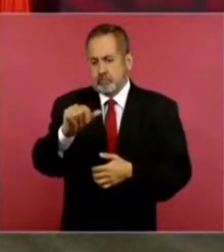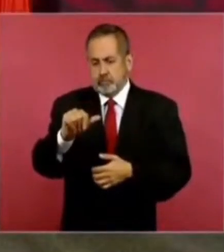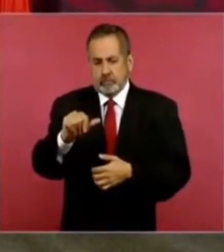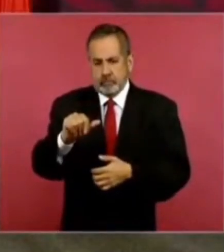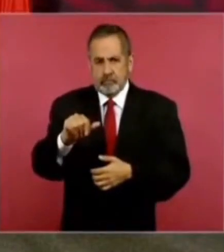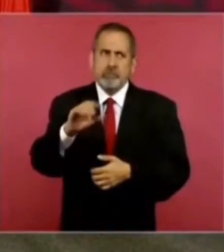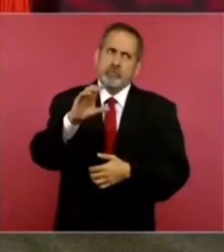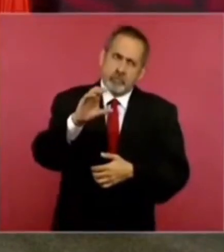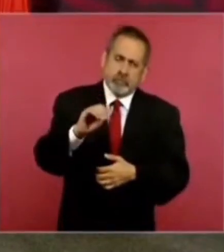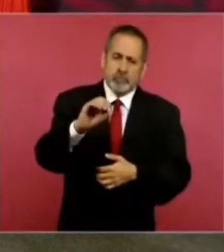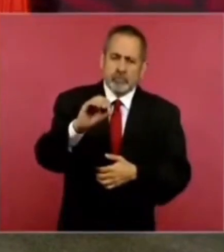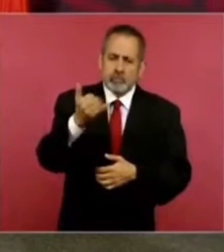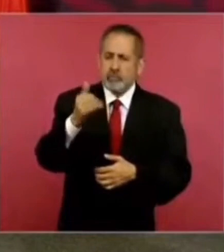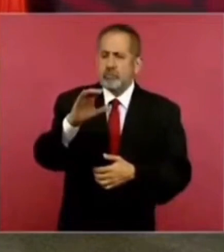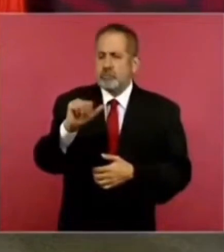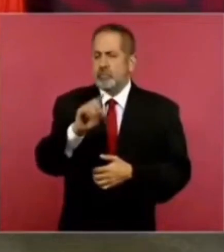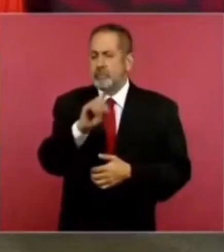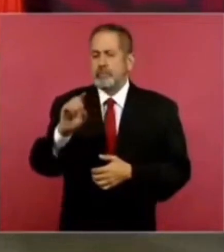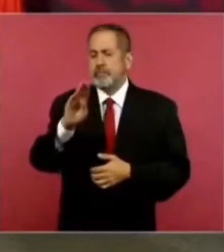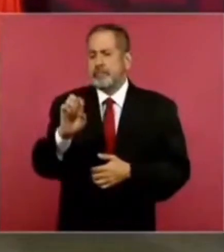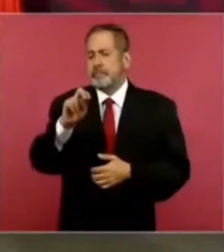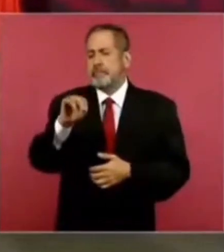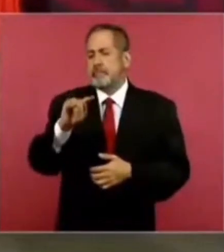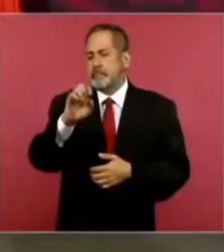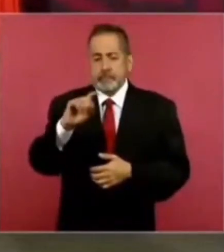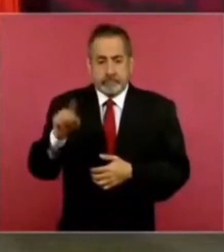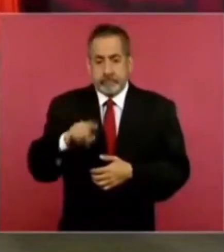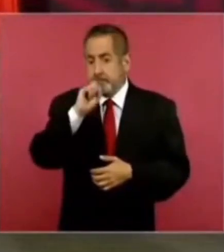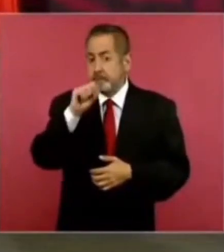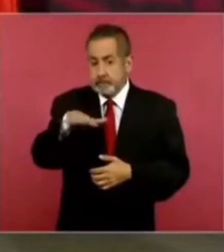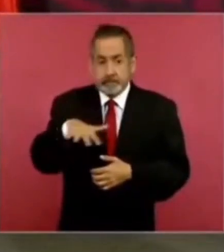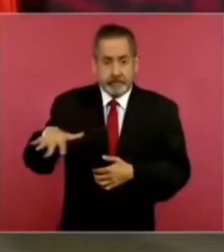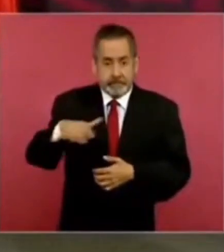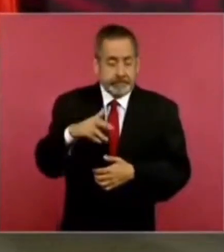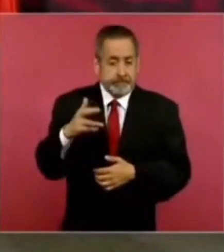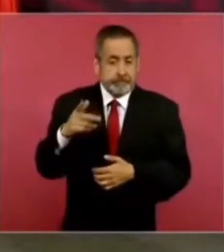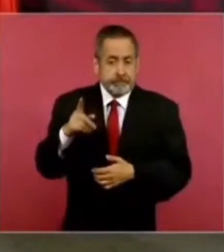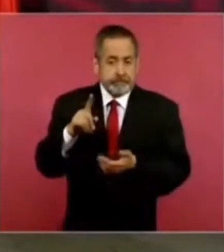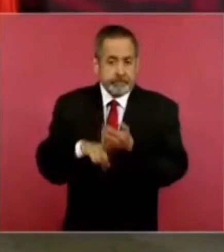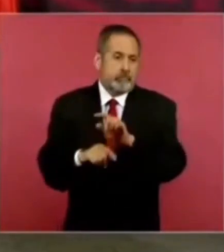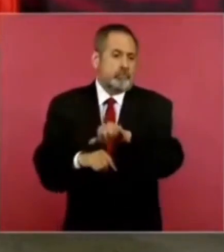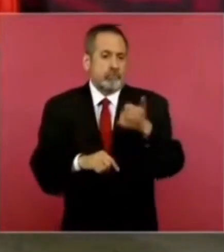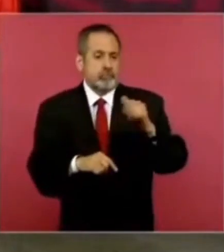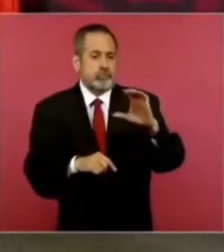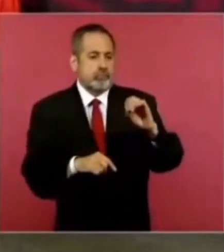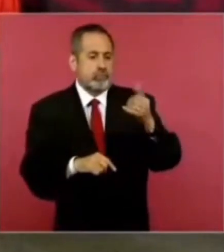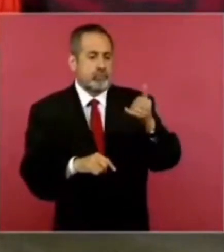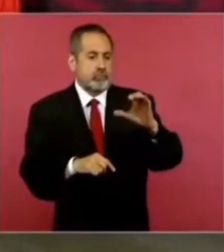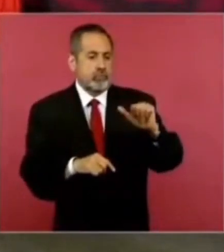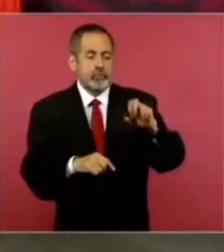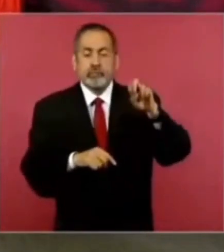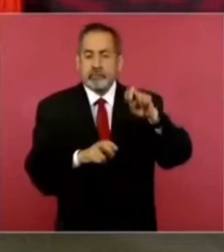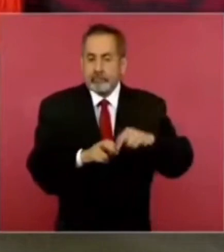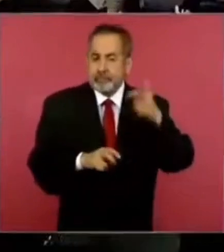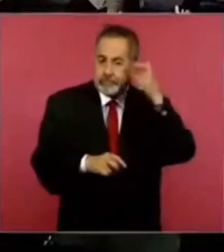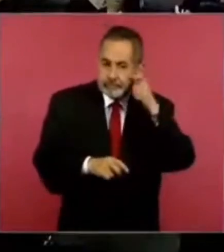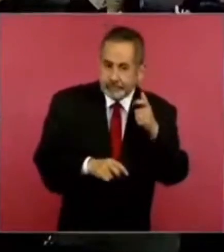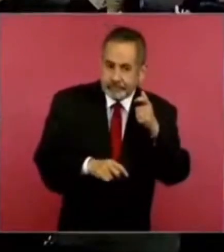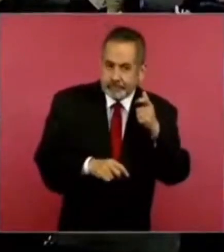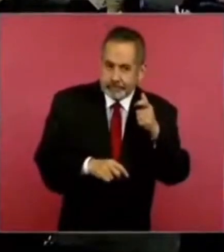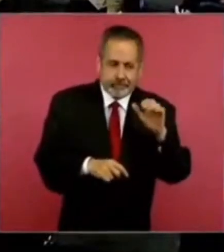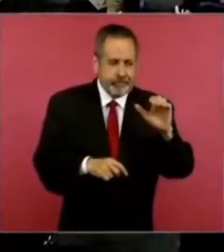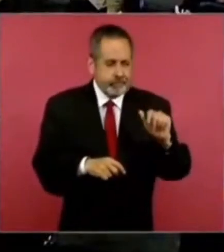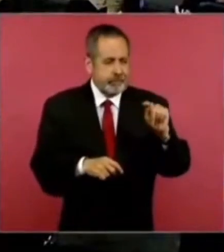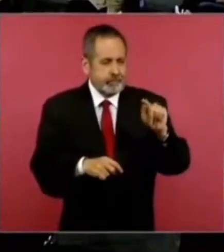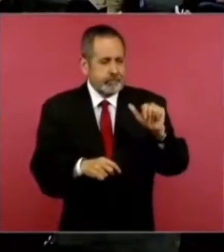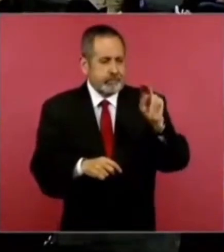Coyuca, Coyuca de Benítez, porque hay también otro Coyuca en Guerrero, Coyuca de